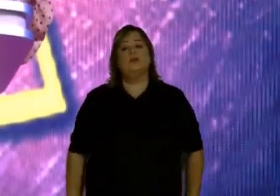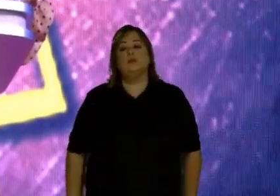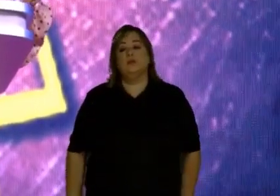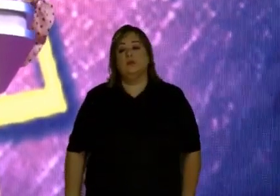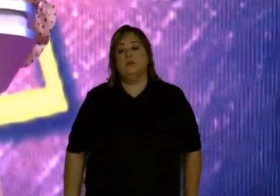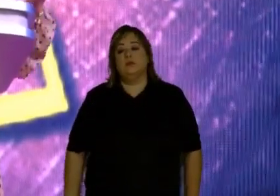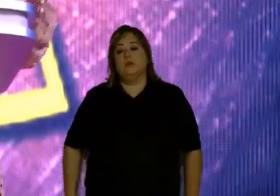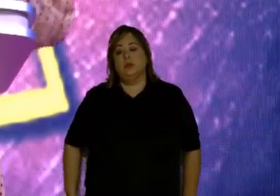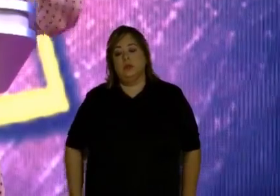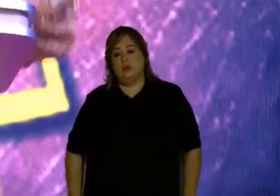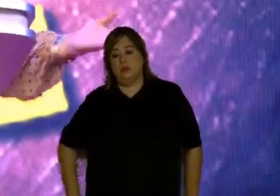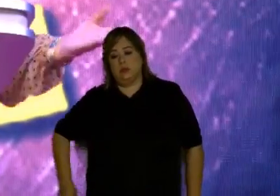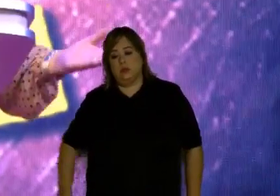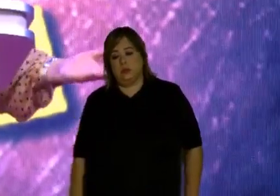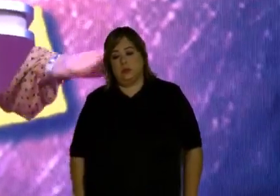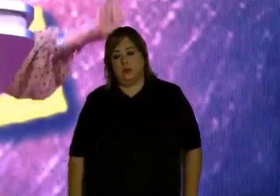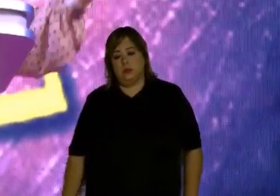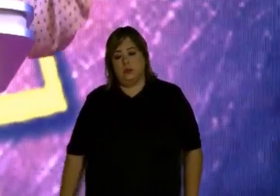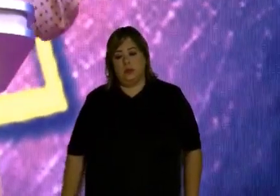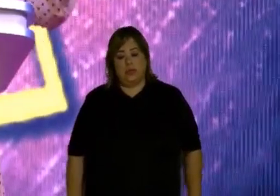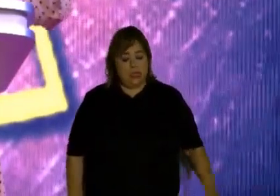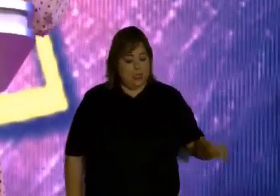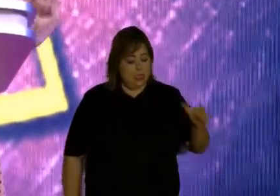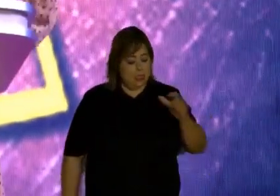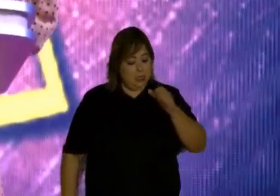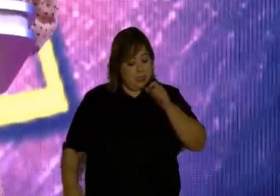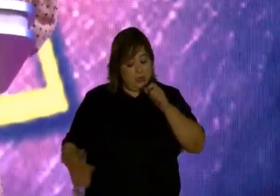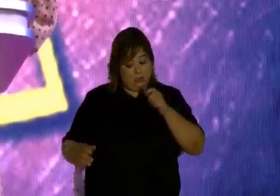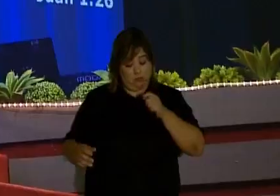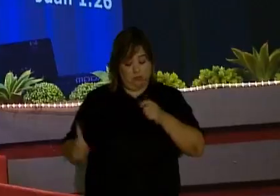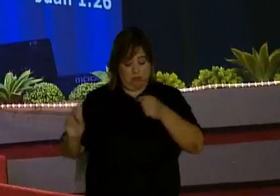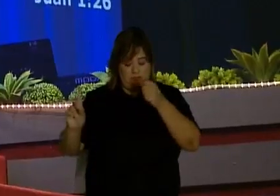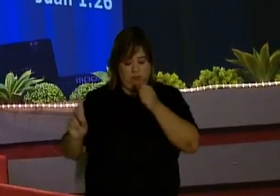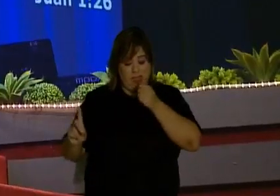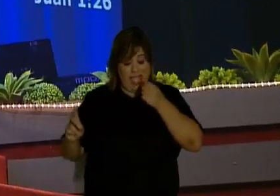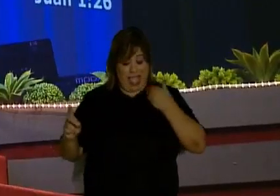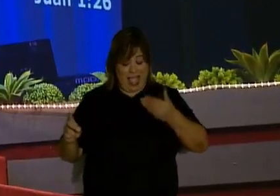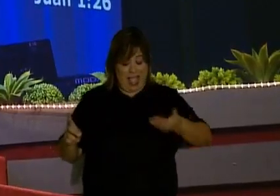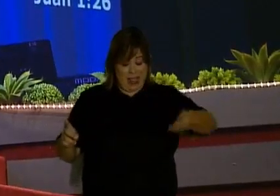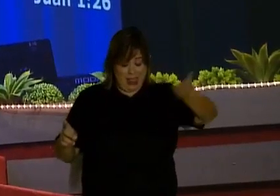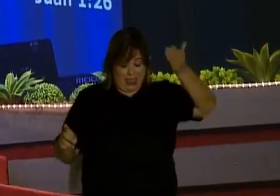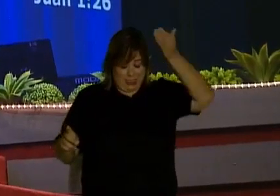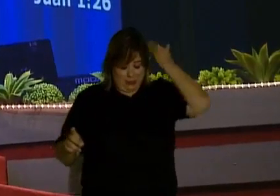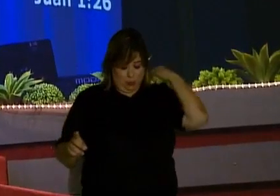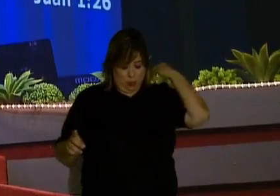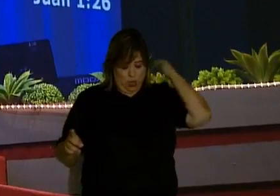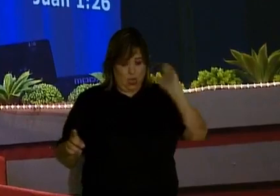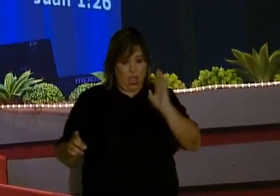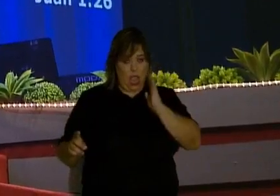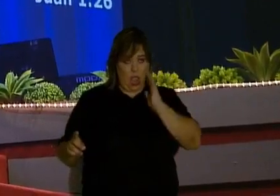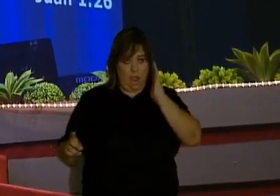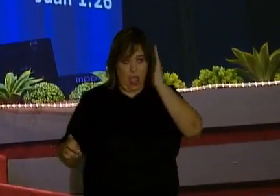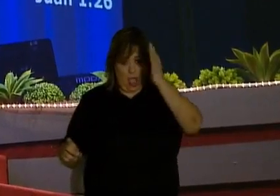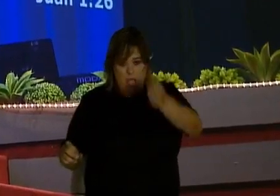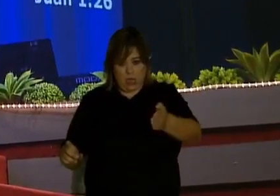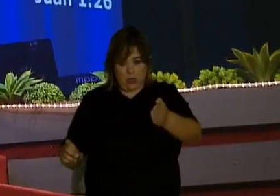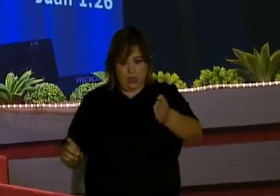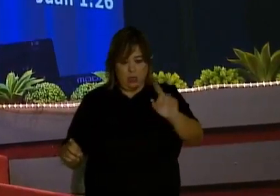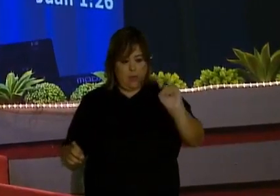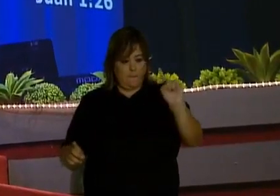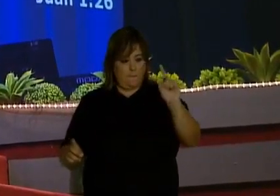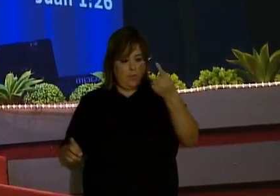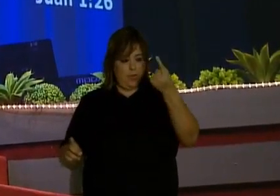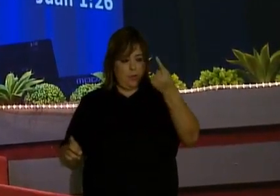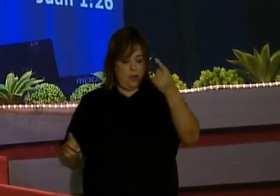aleluya, el cual era antes de mí, escuche bien, después de mí viene un varón, el cual es antes de mí, que era primero que yo. ¿Eso quién lo